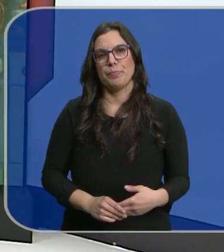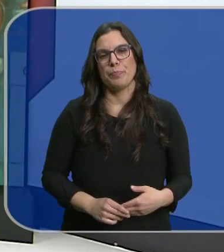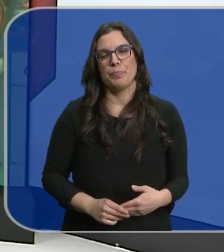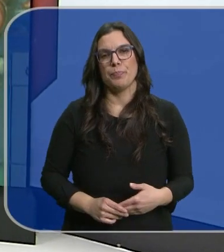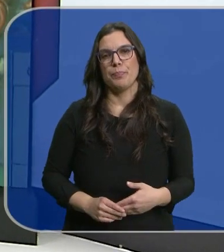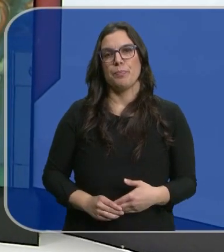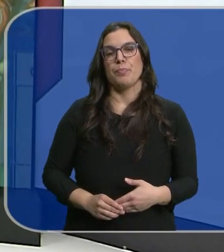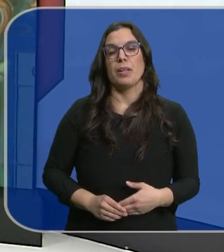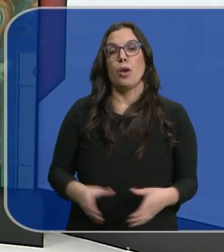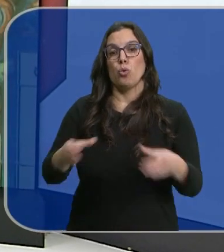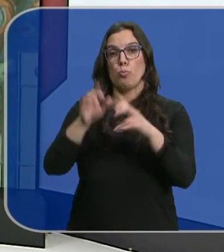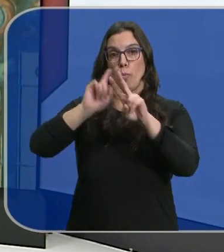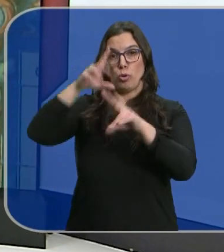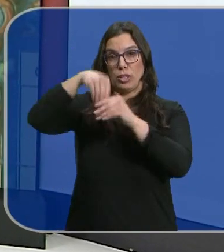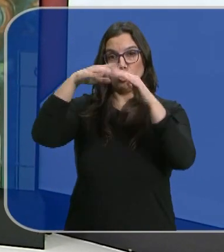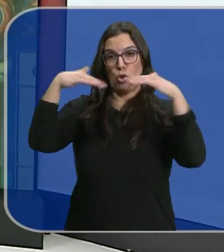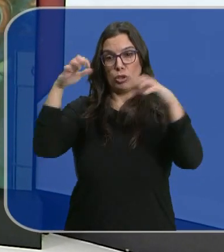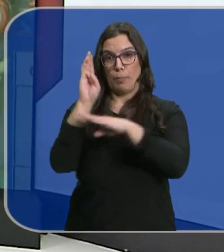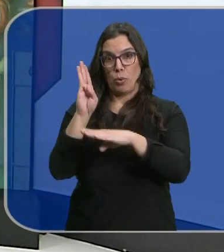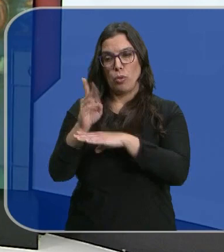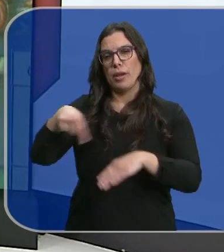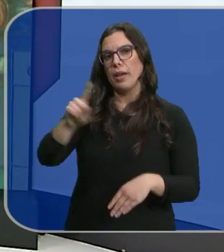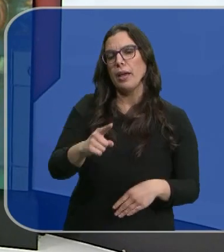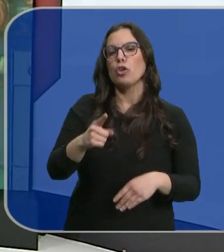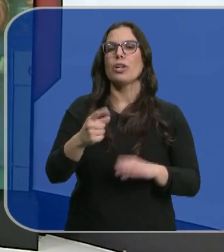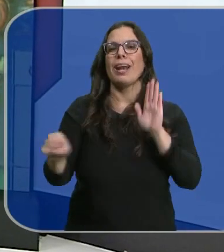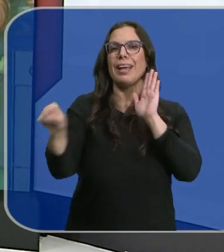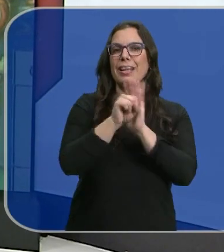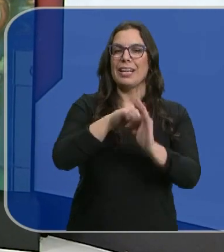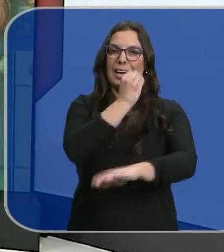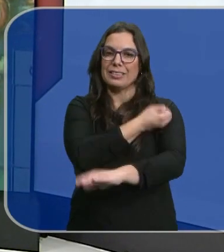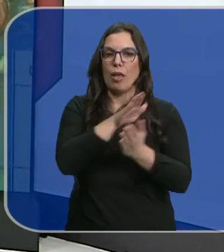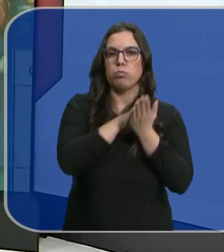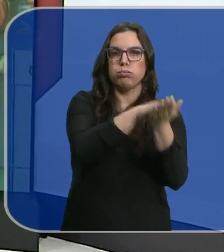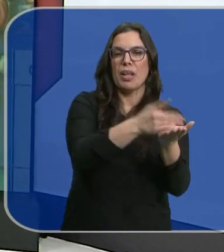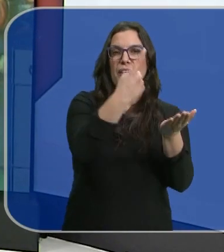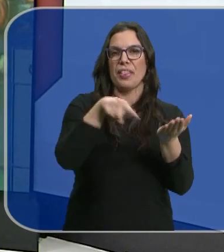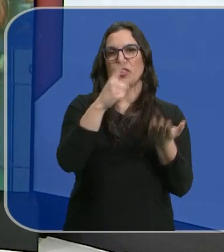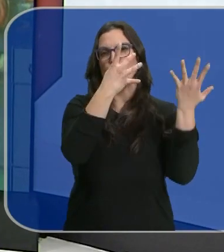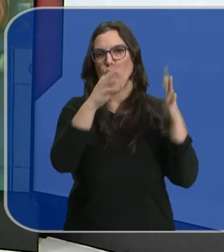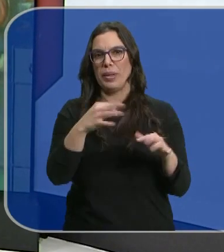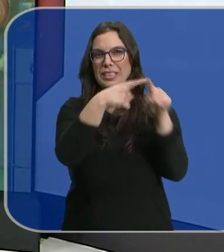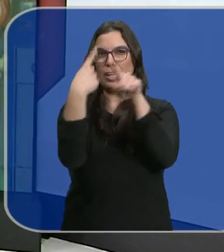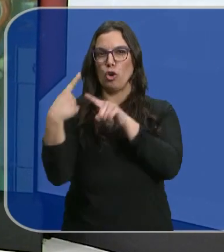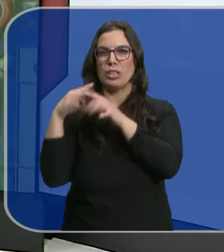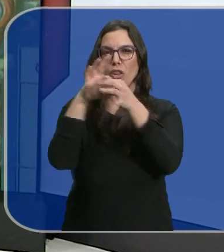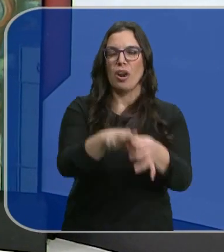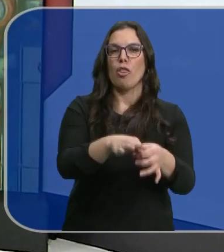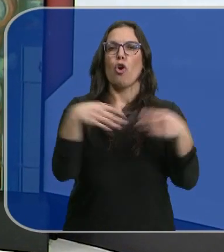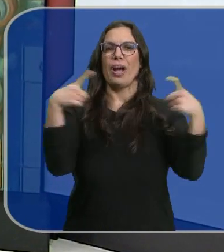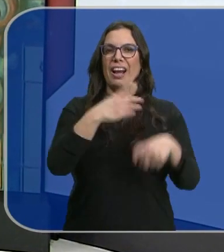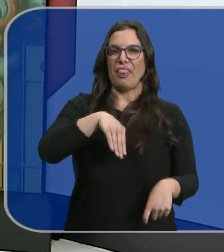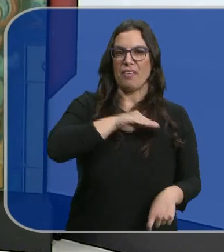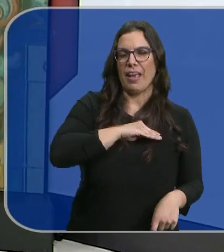Y los procuradores de Vox han registrado hoy el estado de 190 elementos, inscripciones sobre todo relacionadas con la guerra civil o el